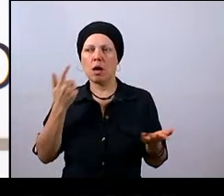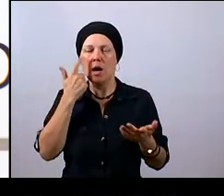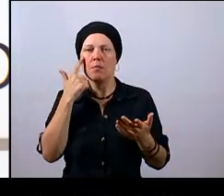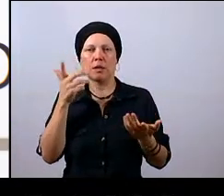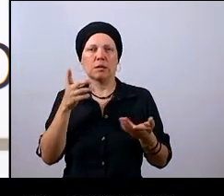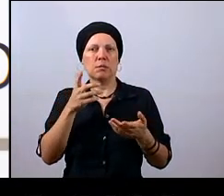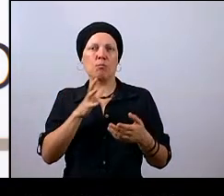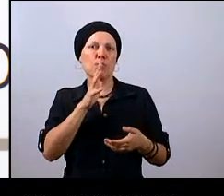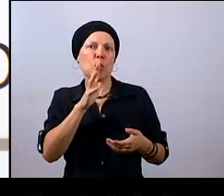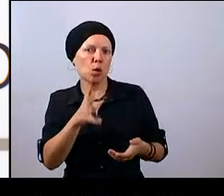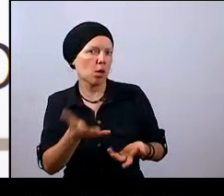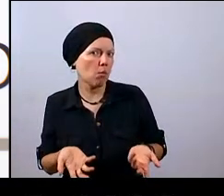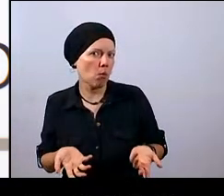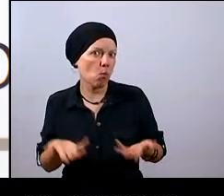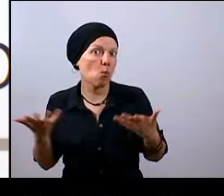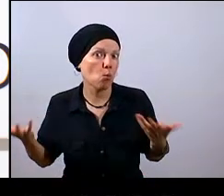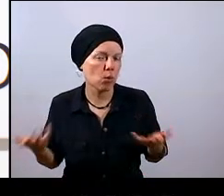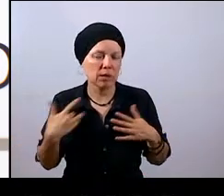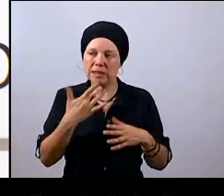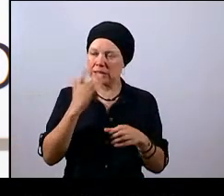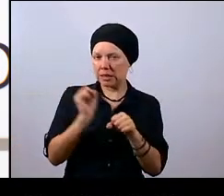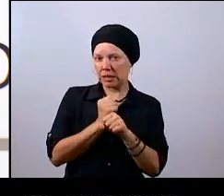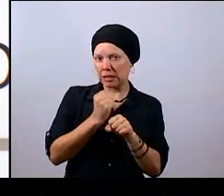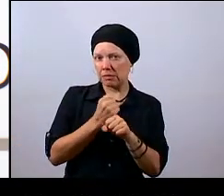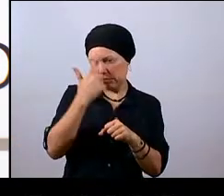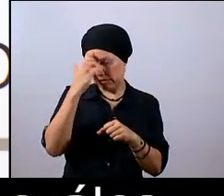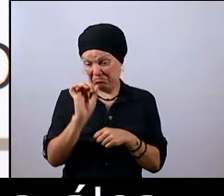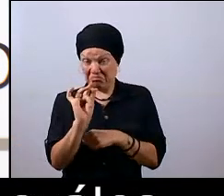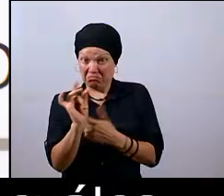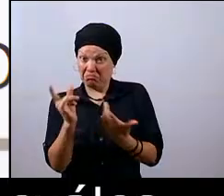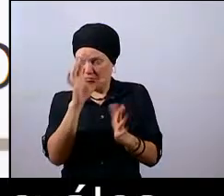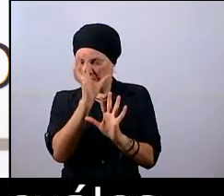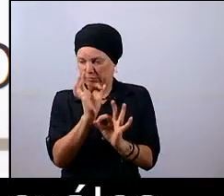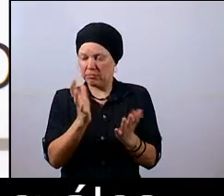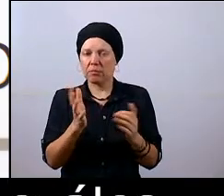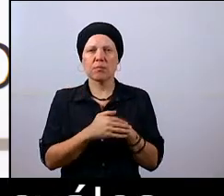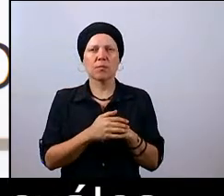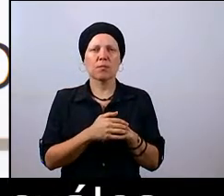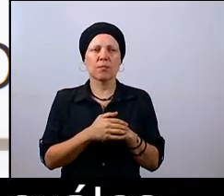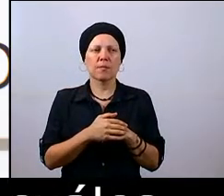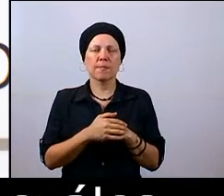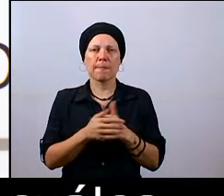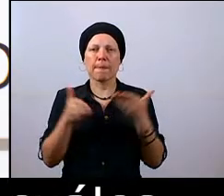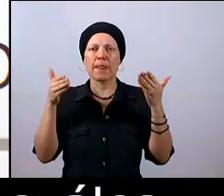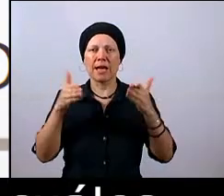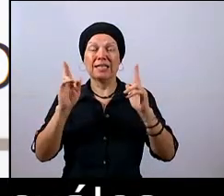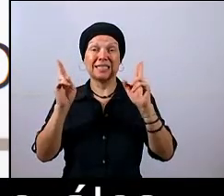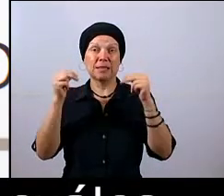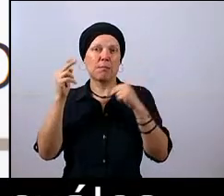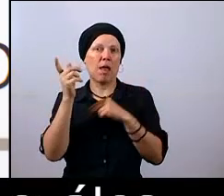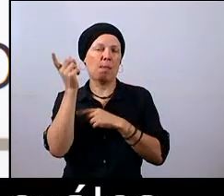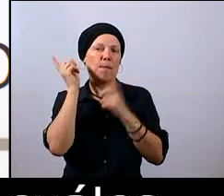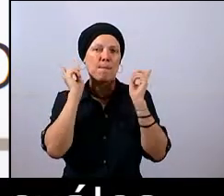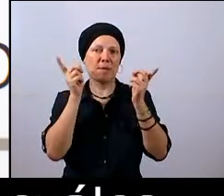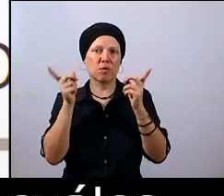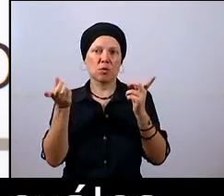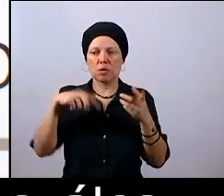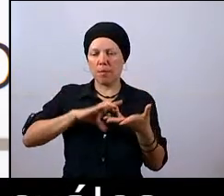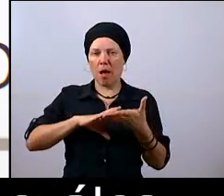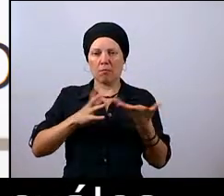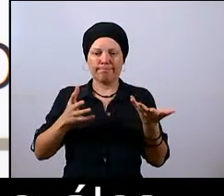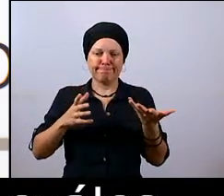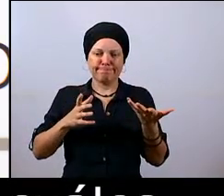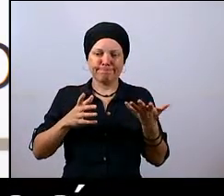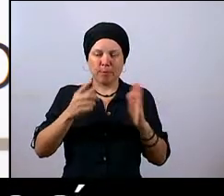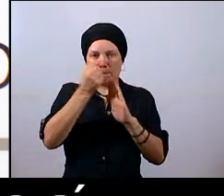esas causas, de si se tiene que trabajar, que creemos que sí, por supuesto, mucho más en materia de prevención y de adoptar las